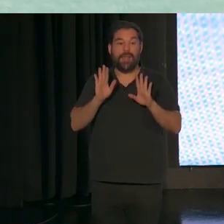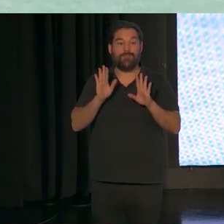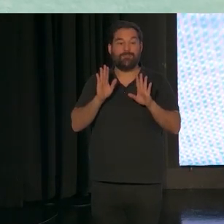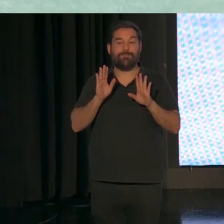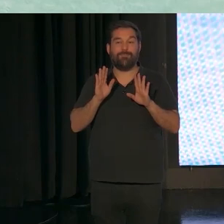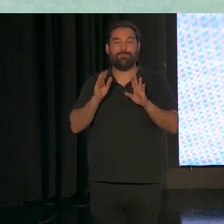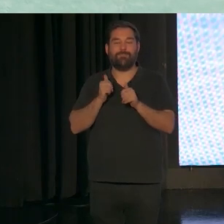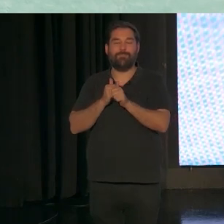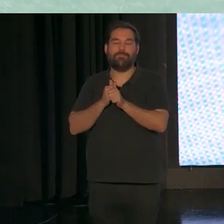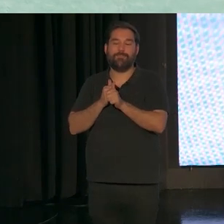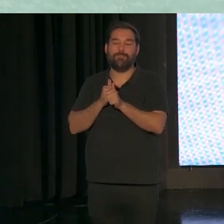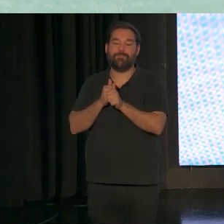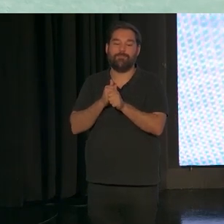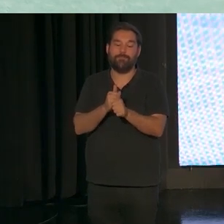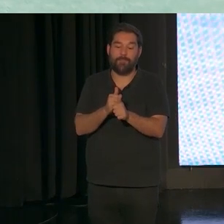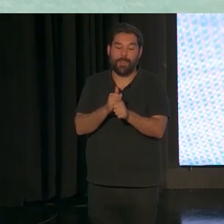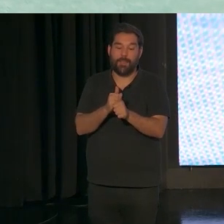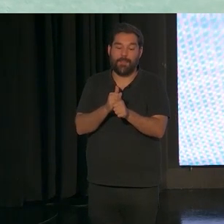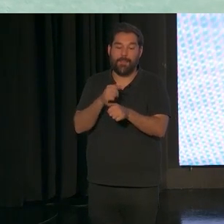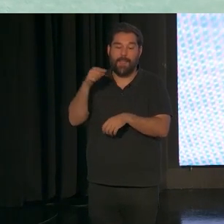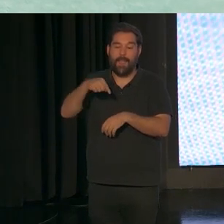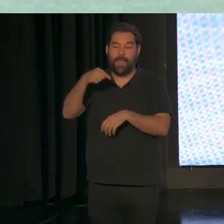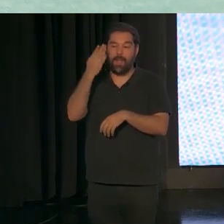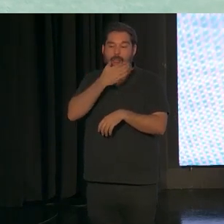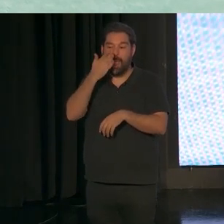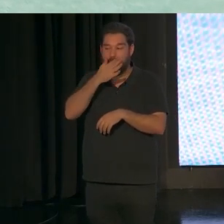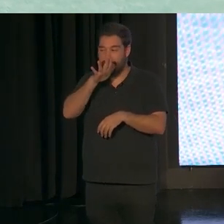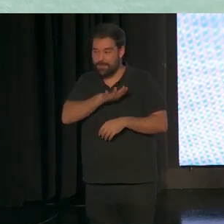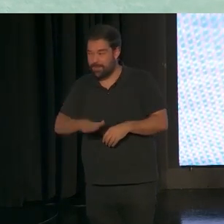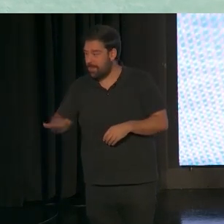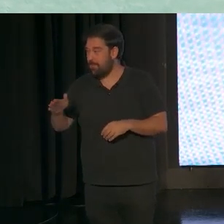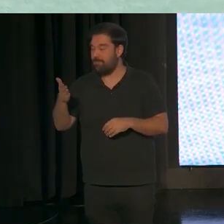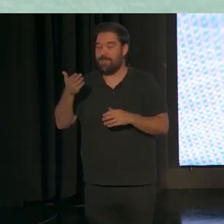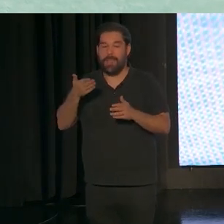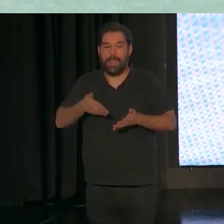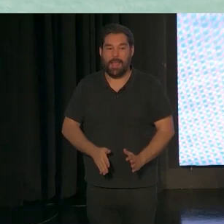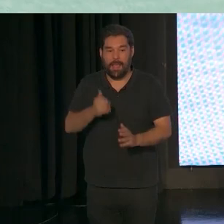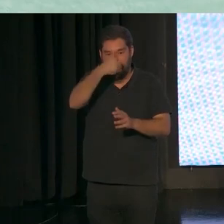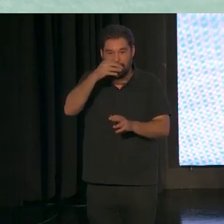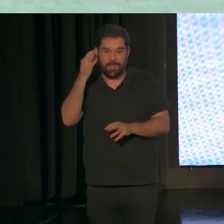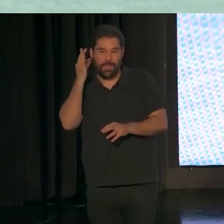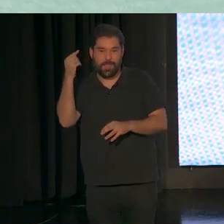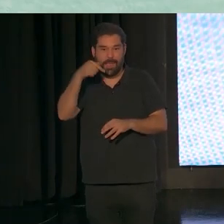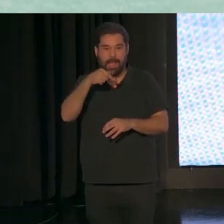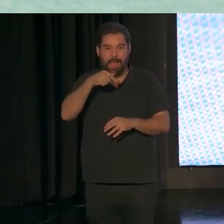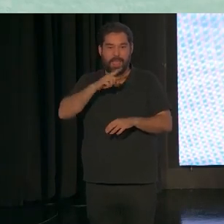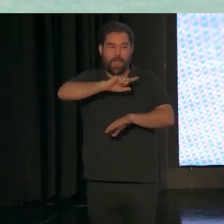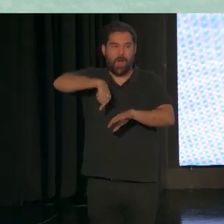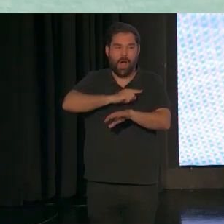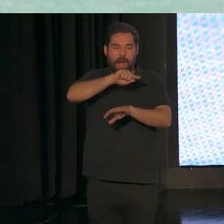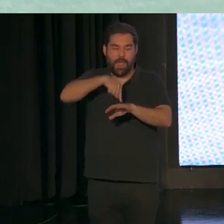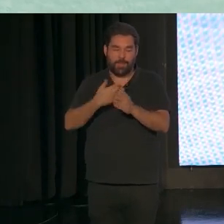muy de cerca está la escuela infantil donde ese niño esa niña está pasando varias horas al